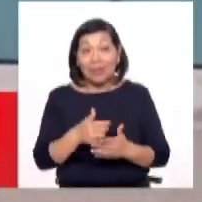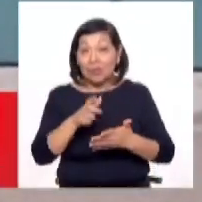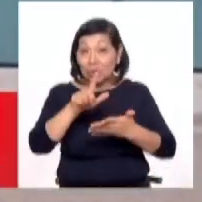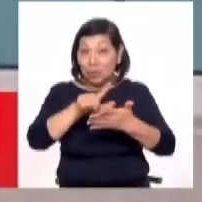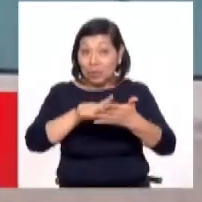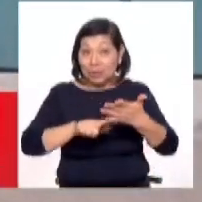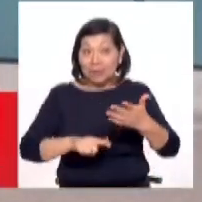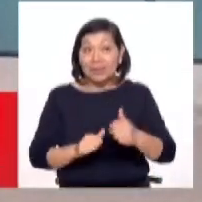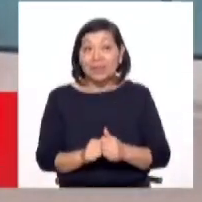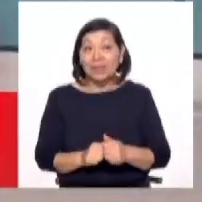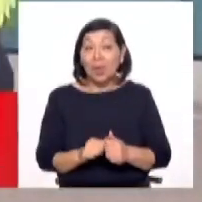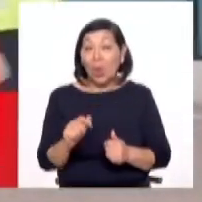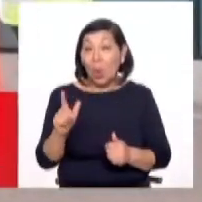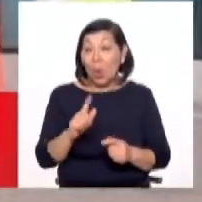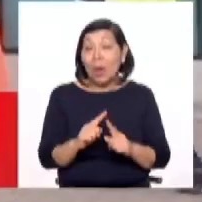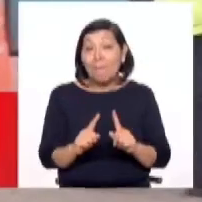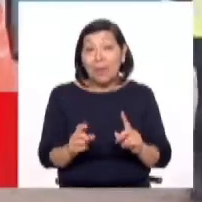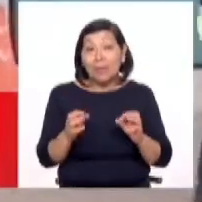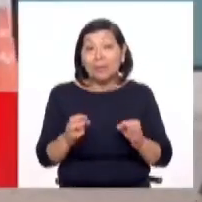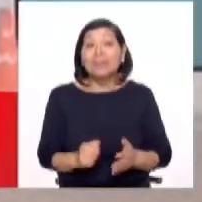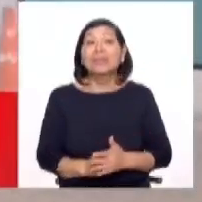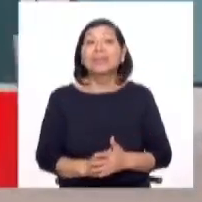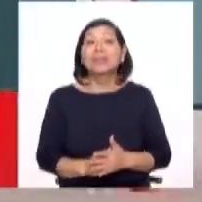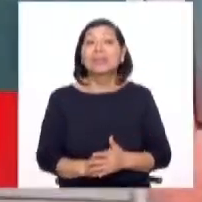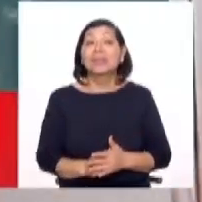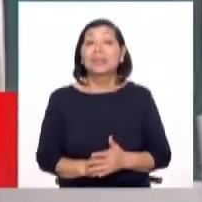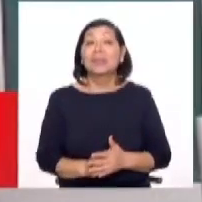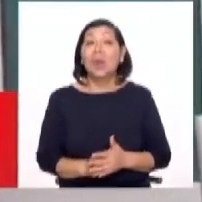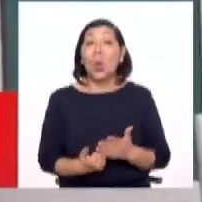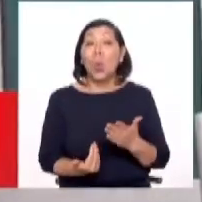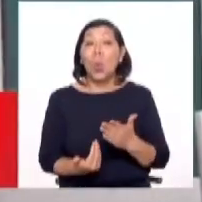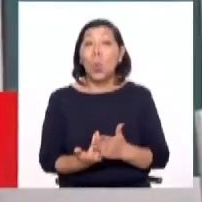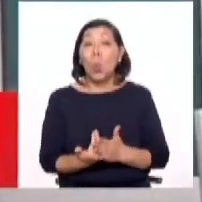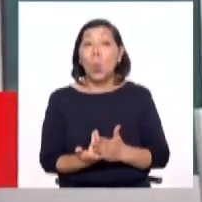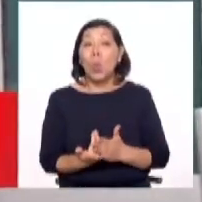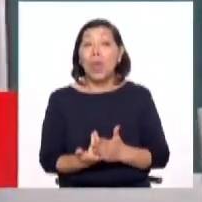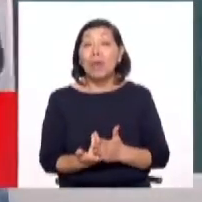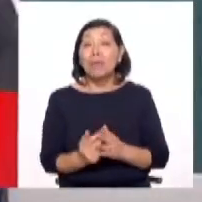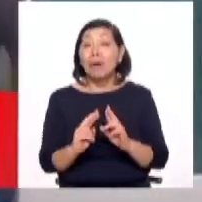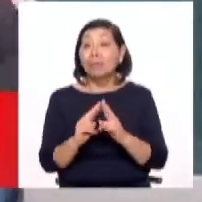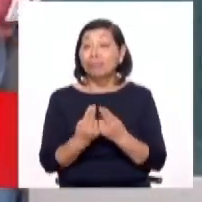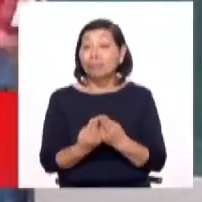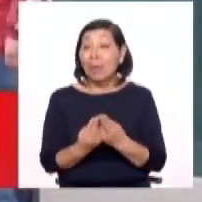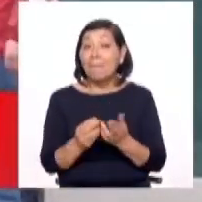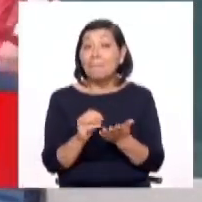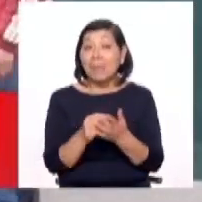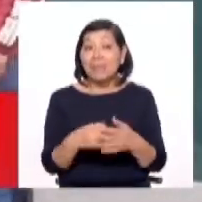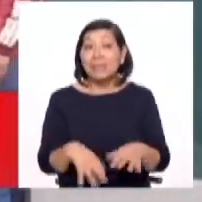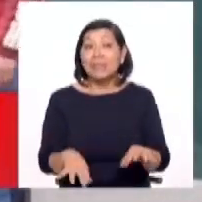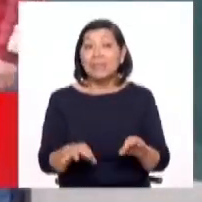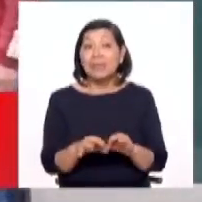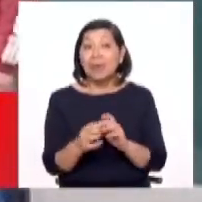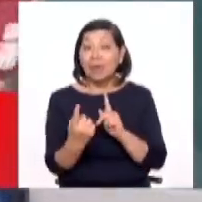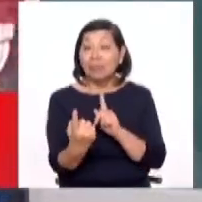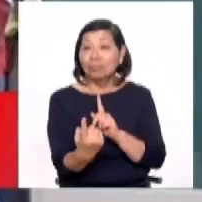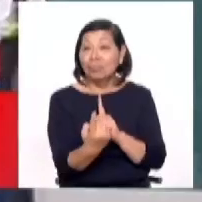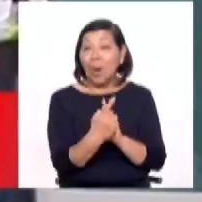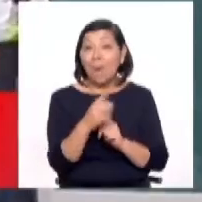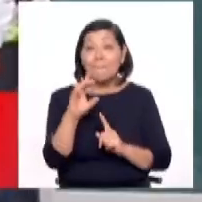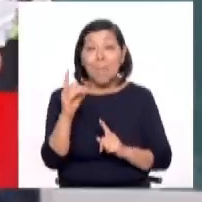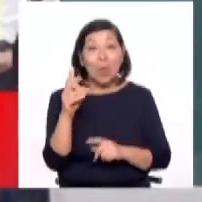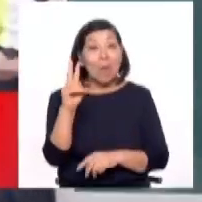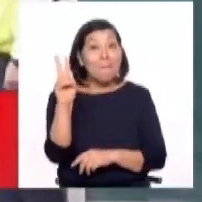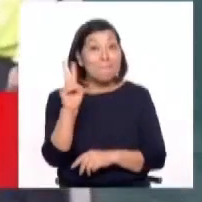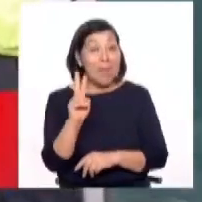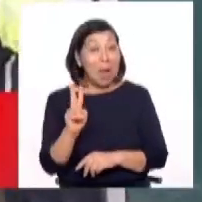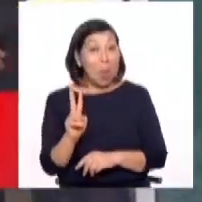final de convocados saldrá este lunes. Pero ya nos vamos dando cuenta de las novedades en esta convocatoria. La más importante para enfrentar a Bolivia y